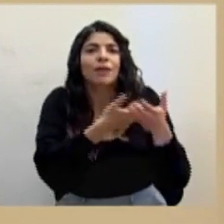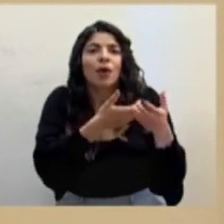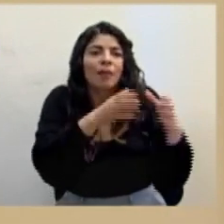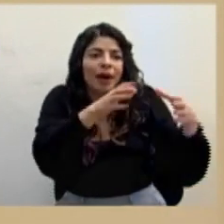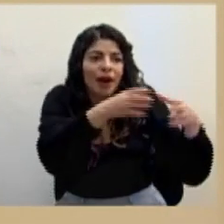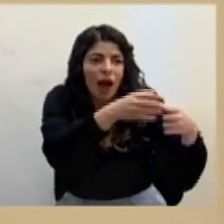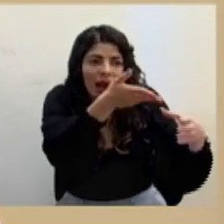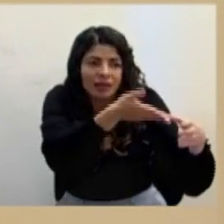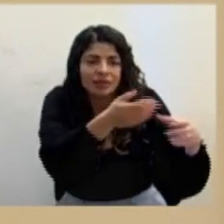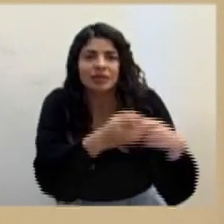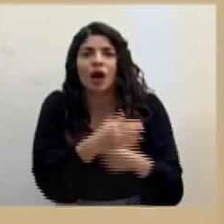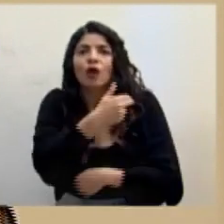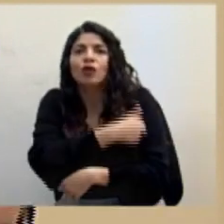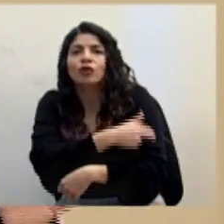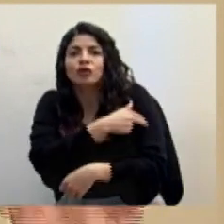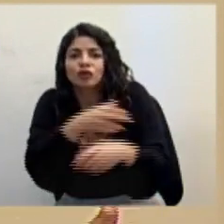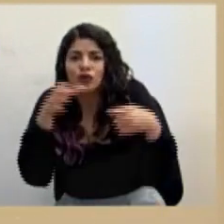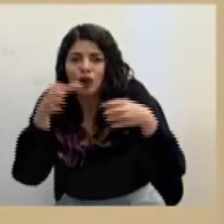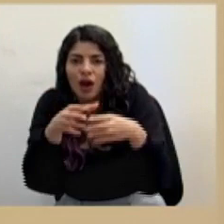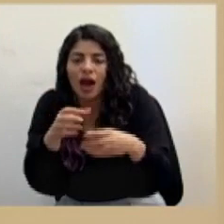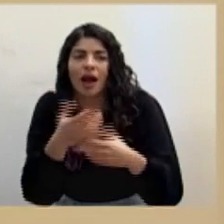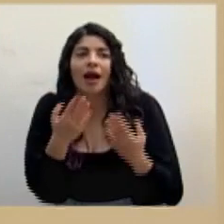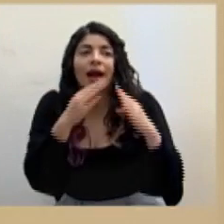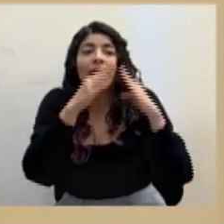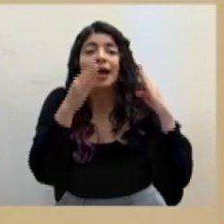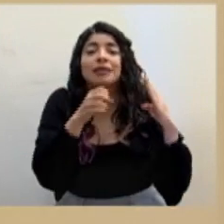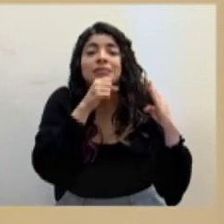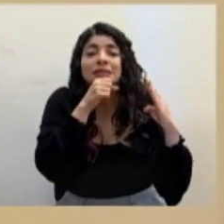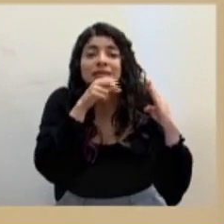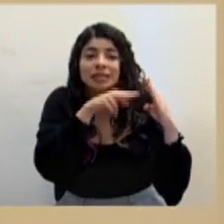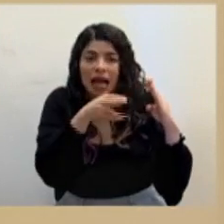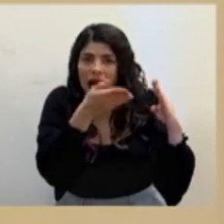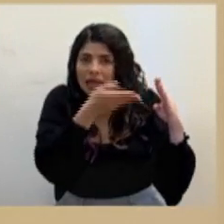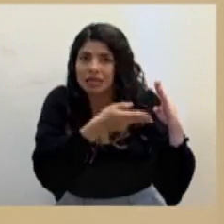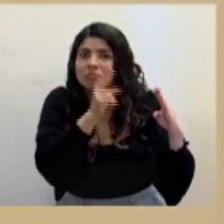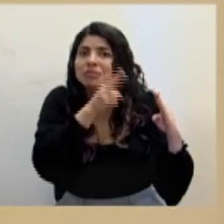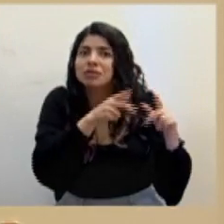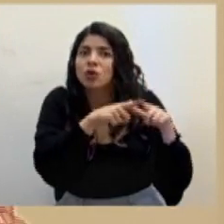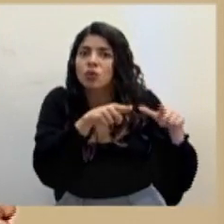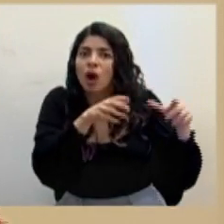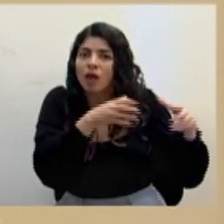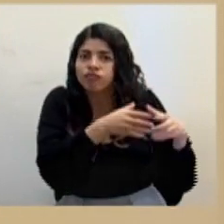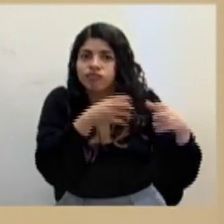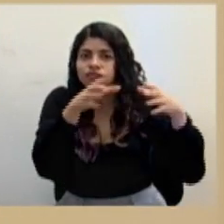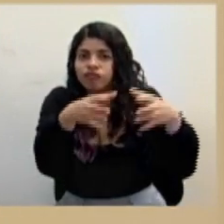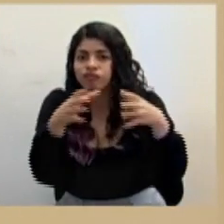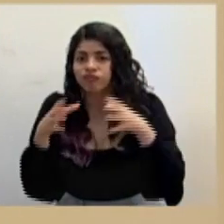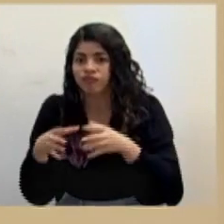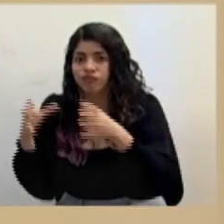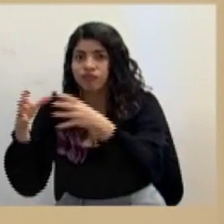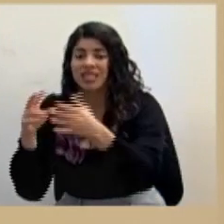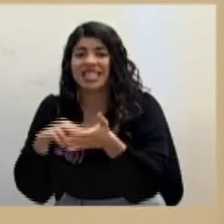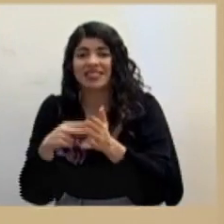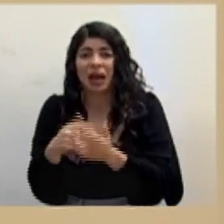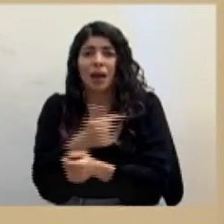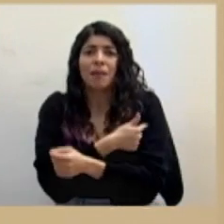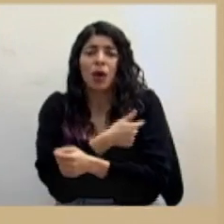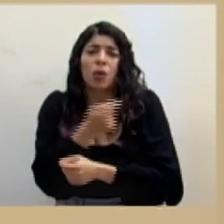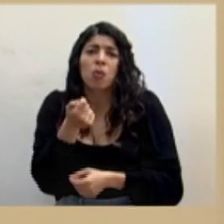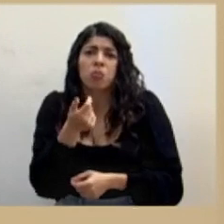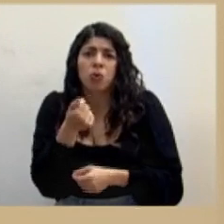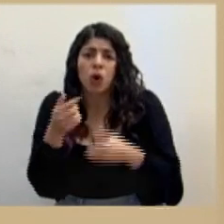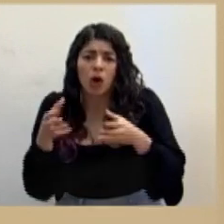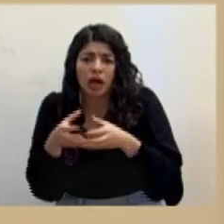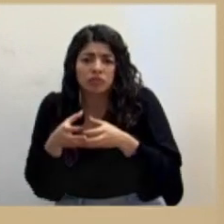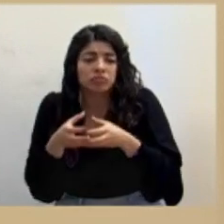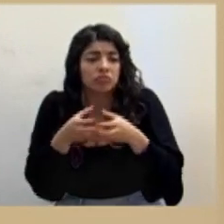Cruz Roja, trabajadores del sector salud, hogares de larga estancia, es con poca cantidad de vacuna, porque estamos dependiendo